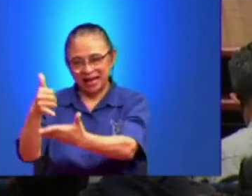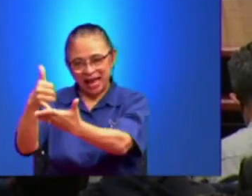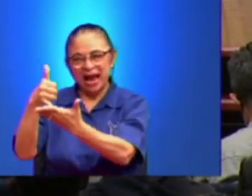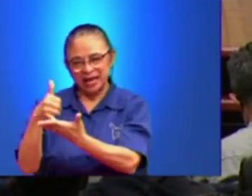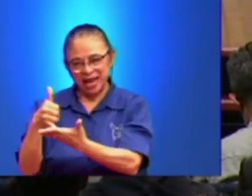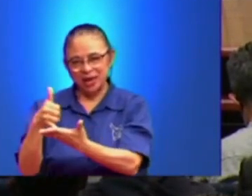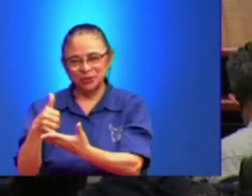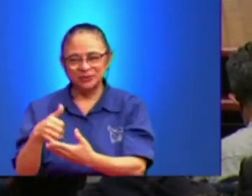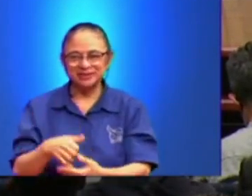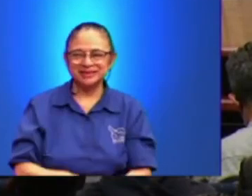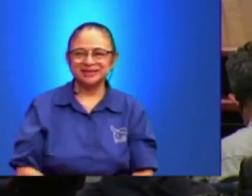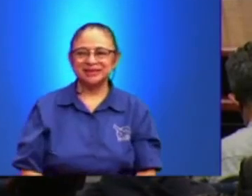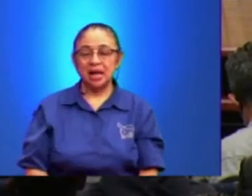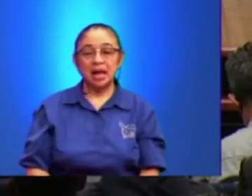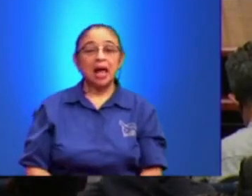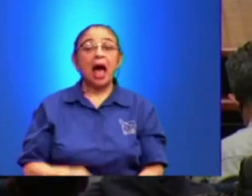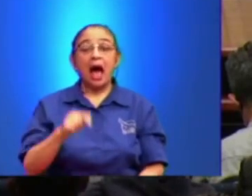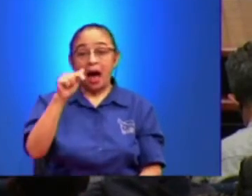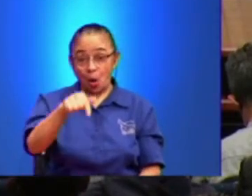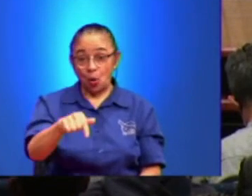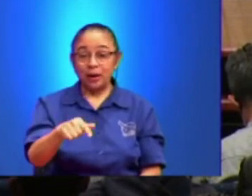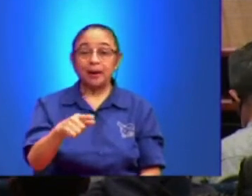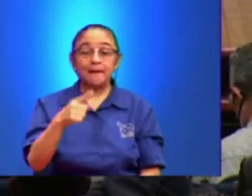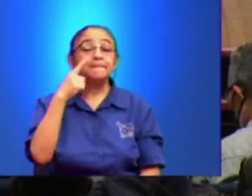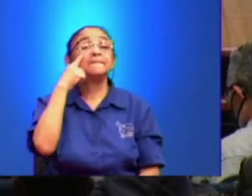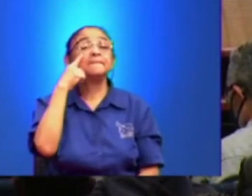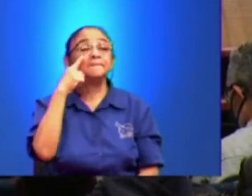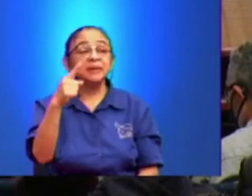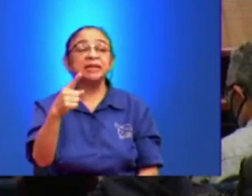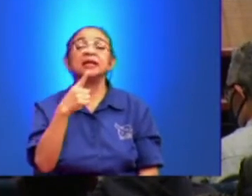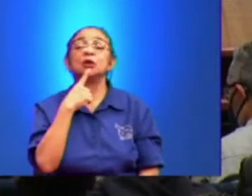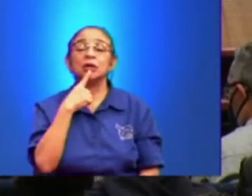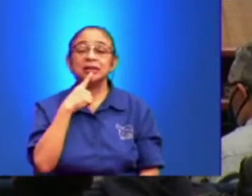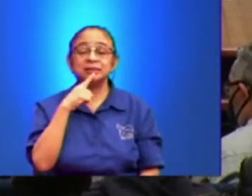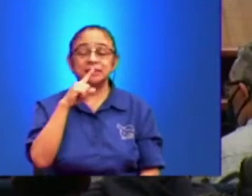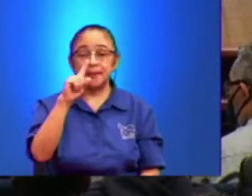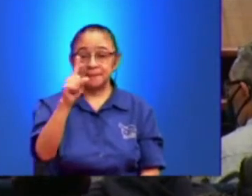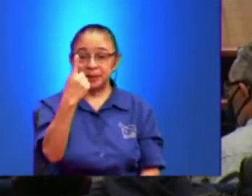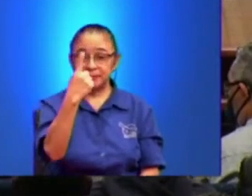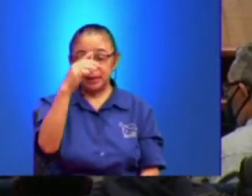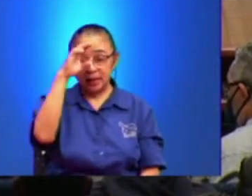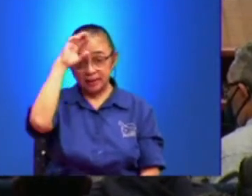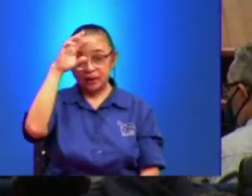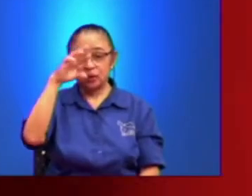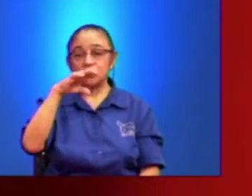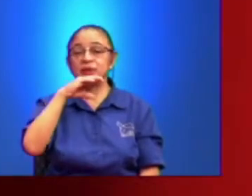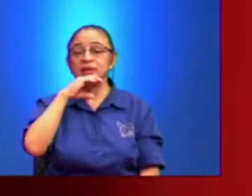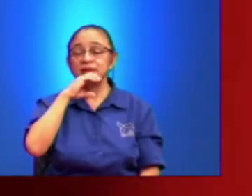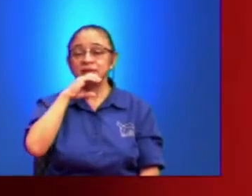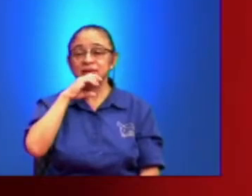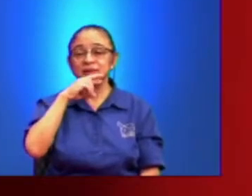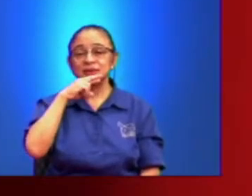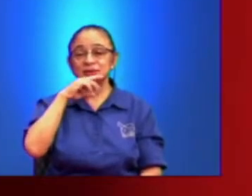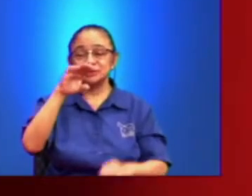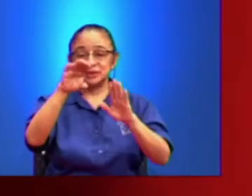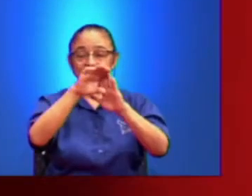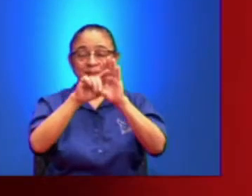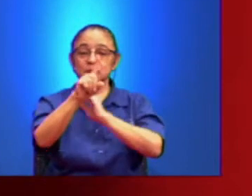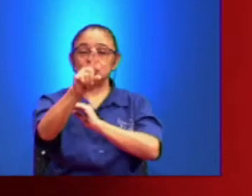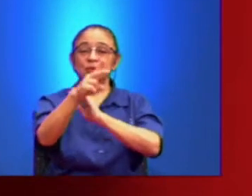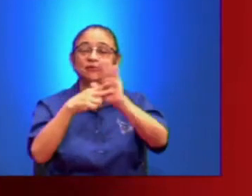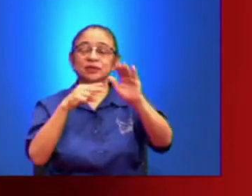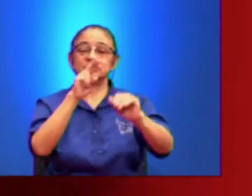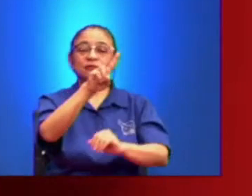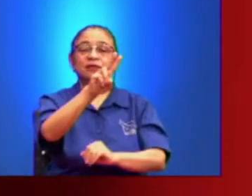pero para corroborar lo que estamos diciendo miren 1ª corintios 123 nosotros